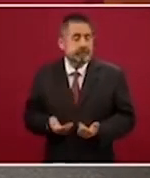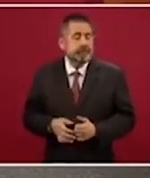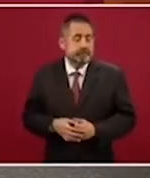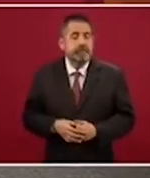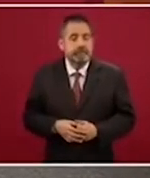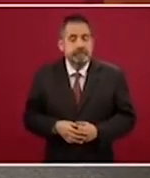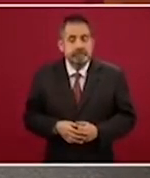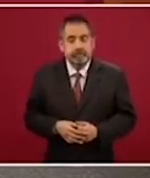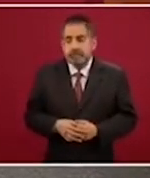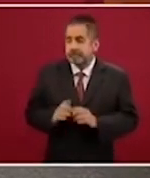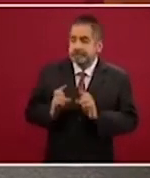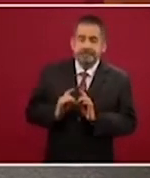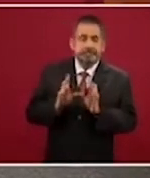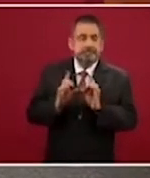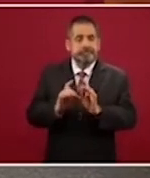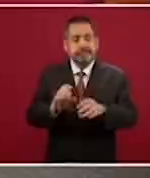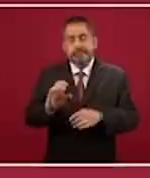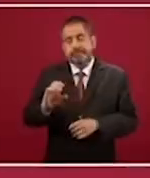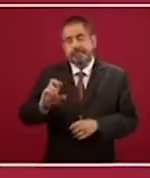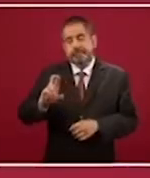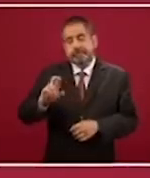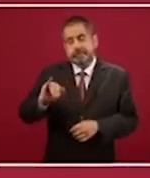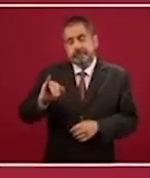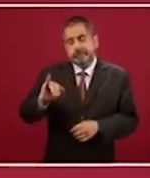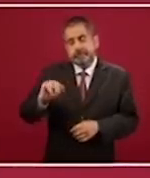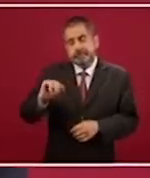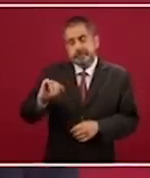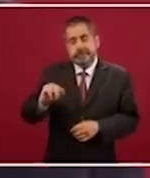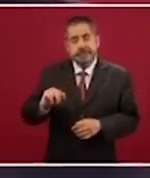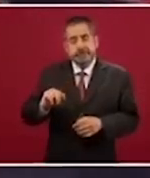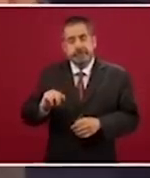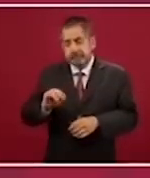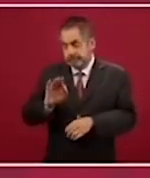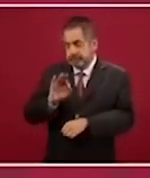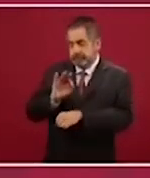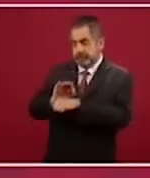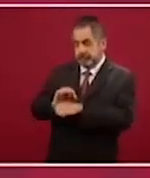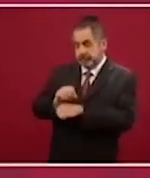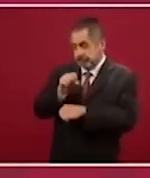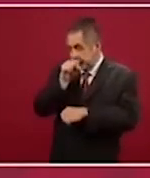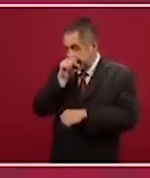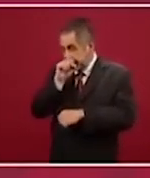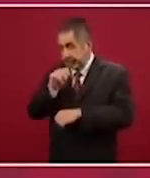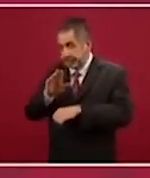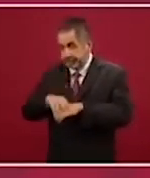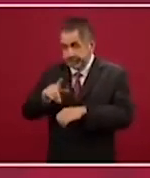cualquier crisis se protege a los más